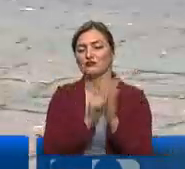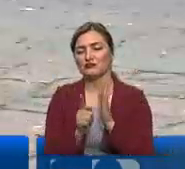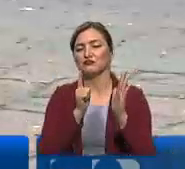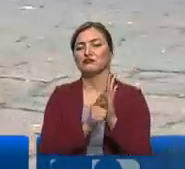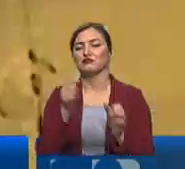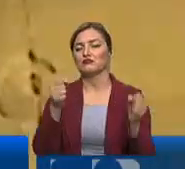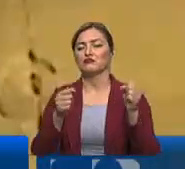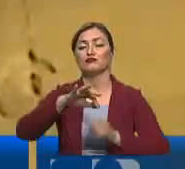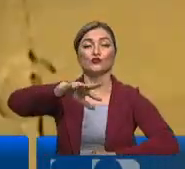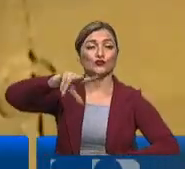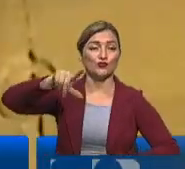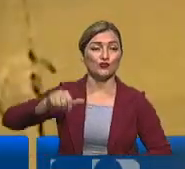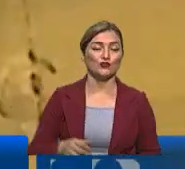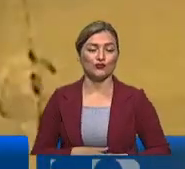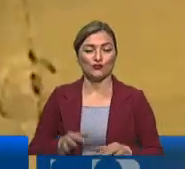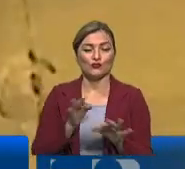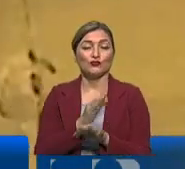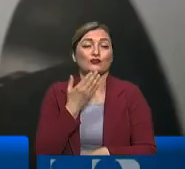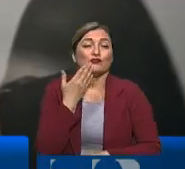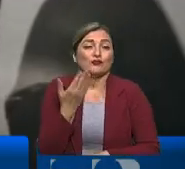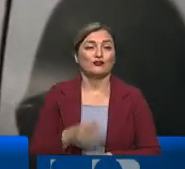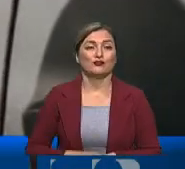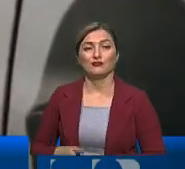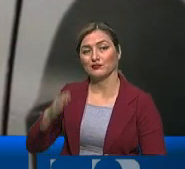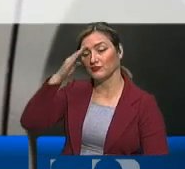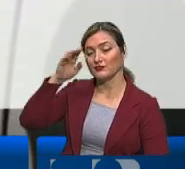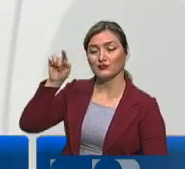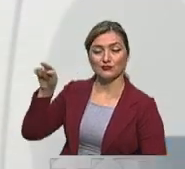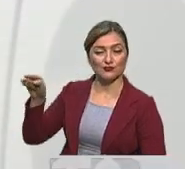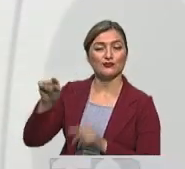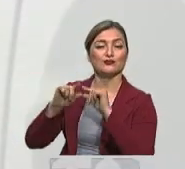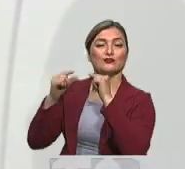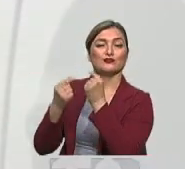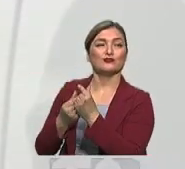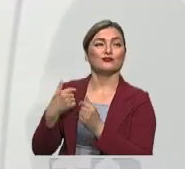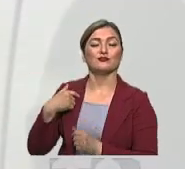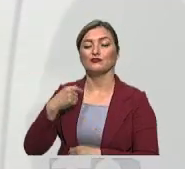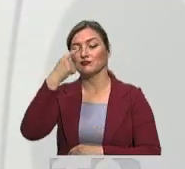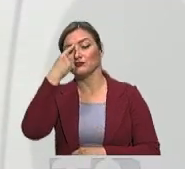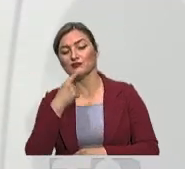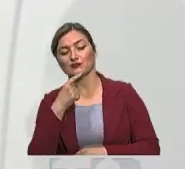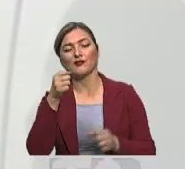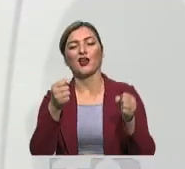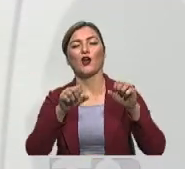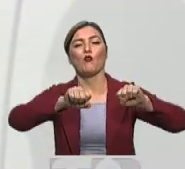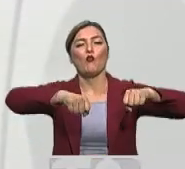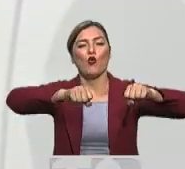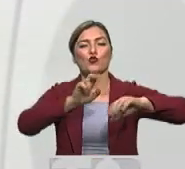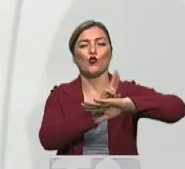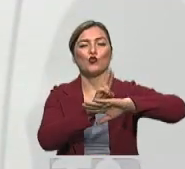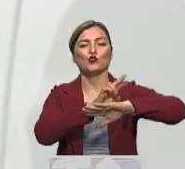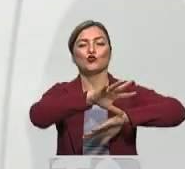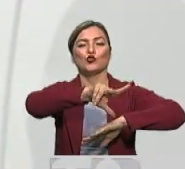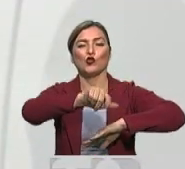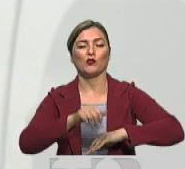robo de automotores. ¿Cómo están operando los antisociales? La Policía Nacional menciona que un grupo se encarga de perfilar a los carros y motos que van a utilizar para